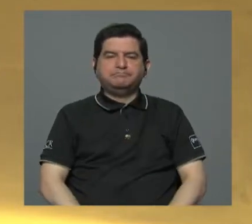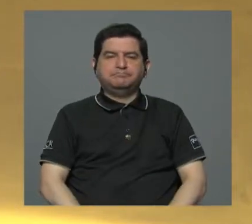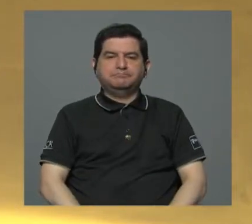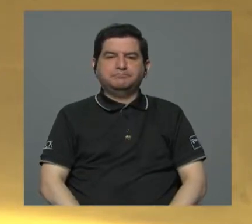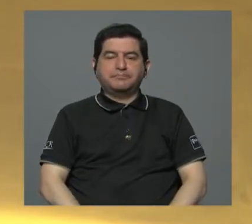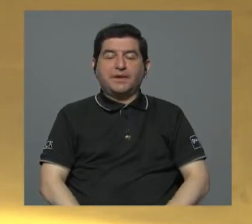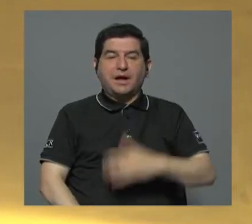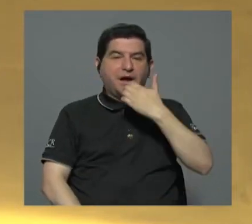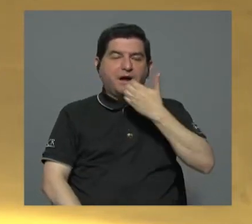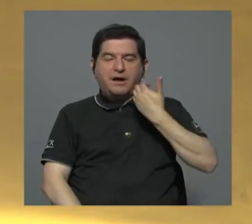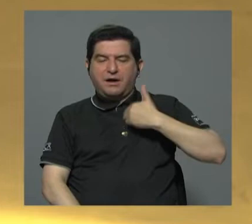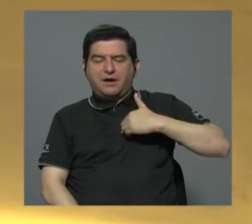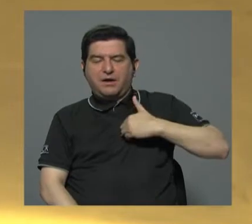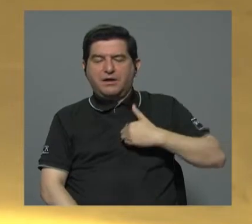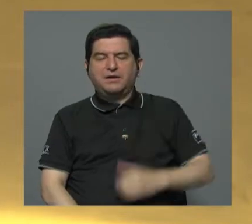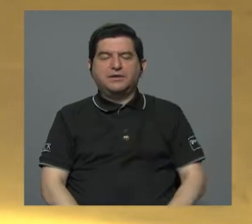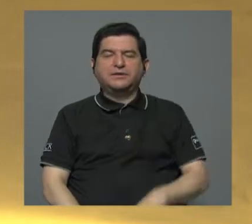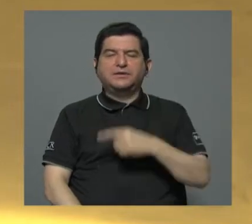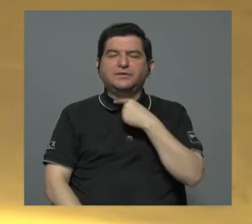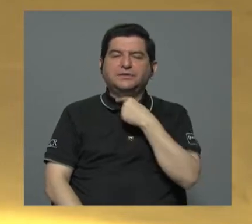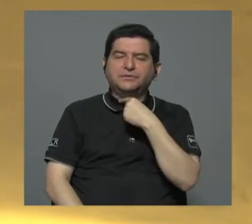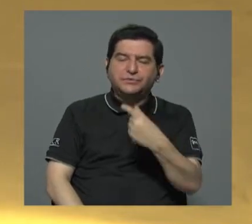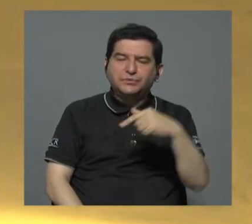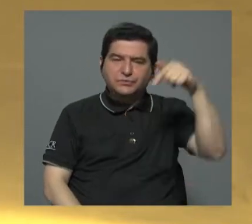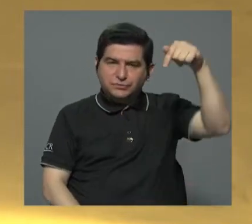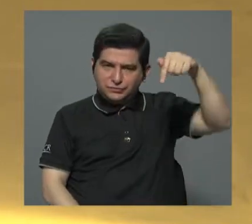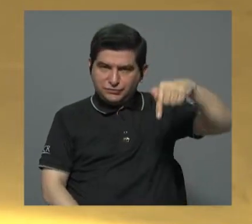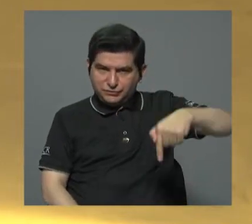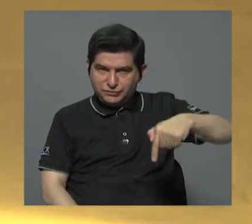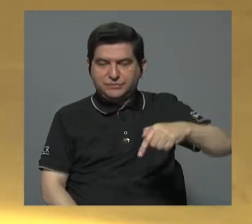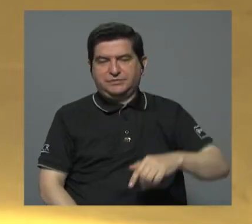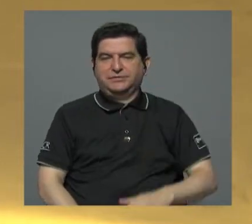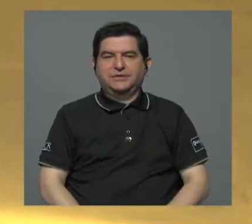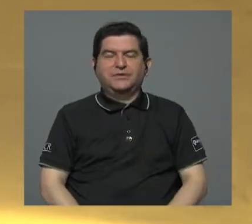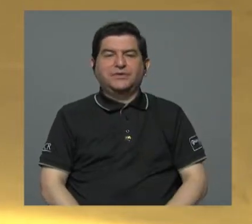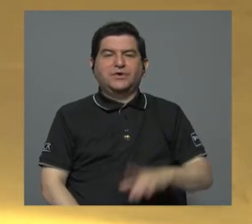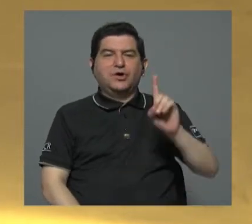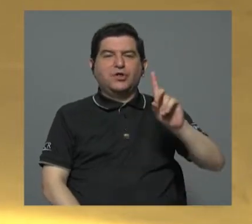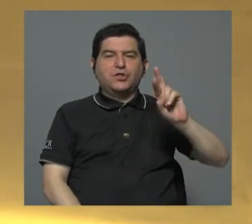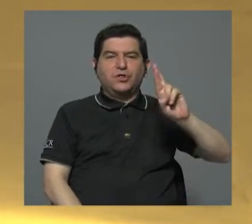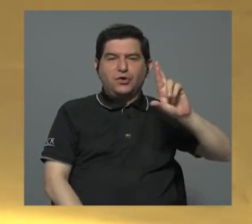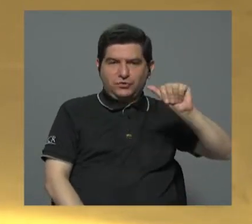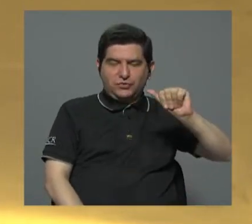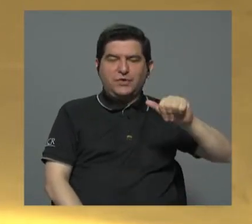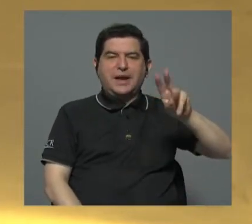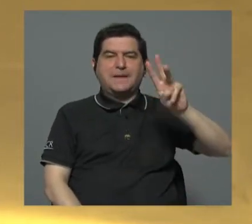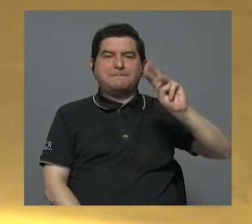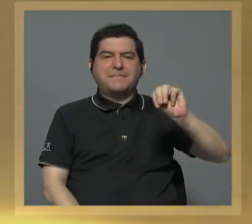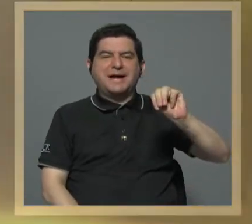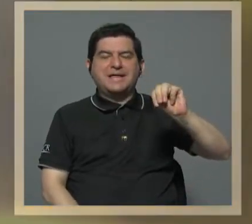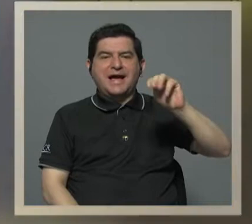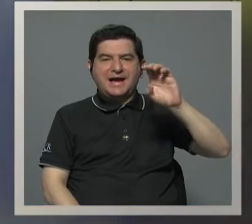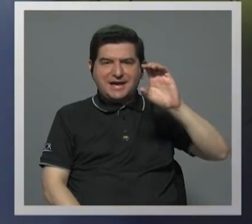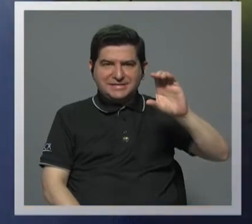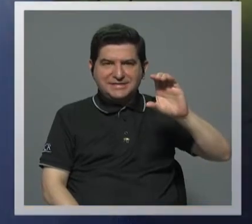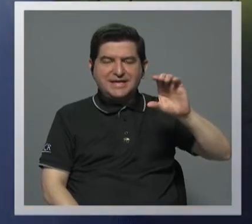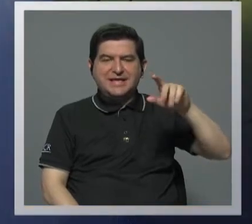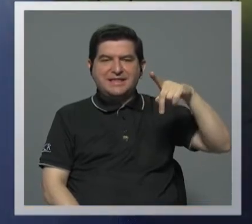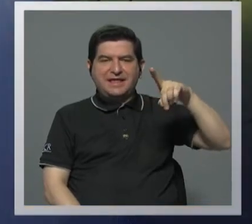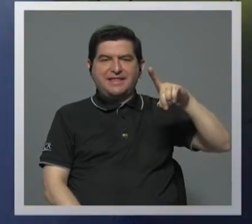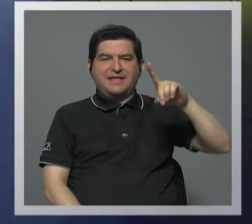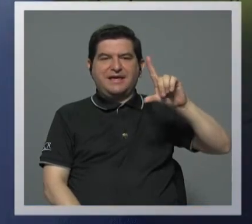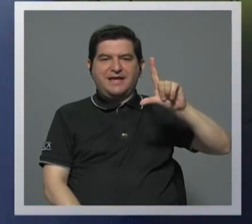tenemos el privilegio y el placer de tener a la doctora María Castañeda de la Paz.